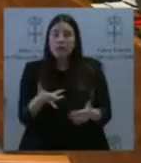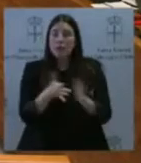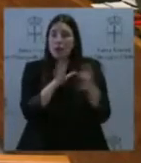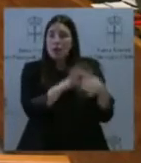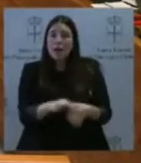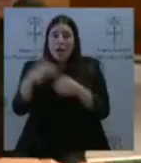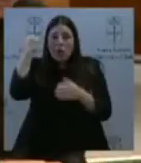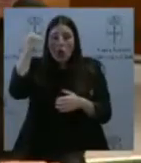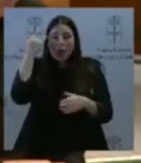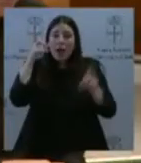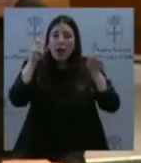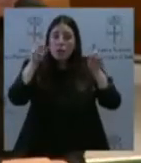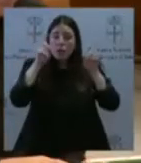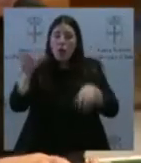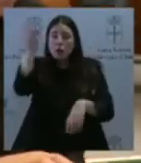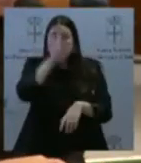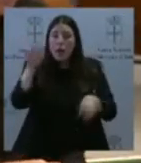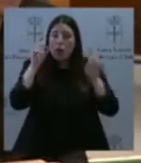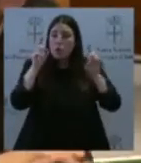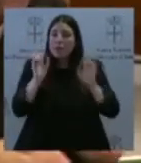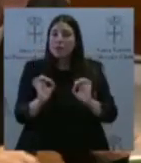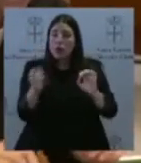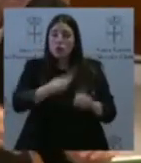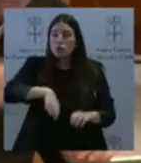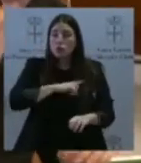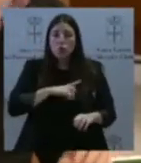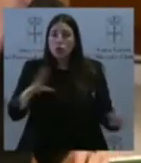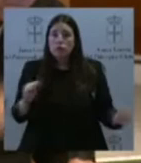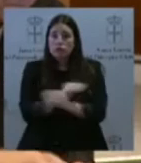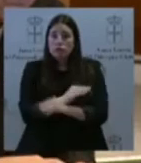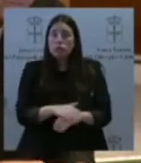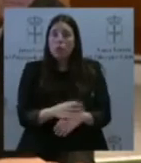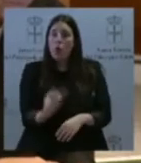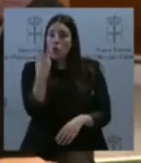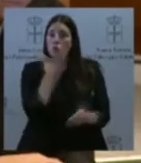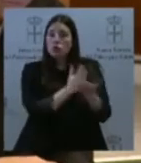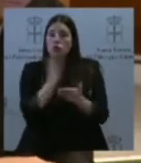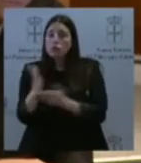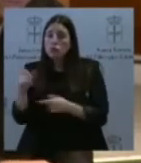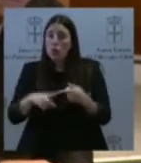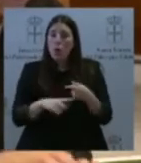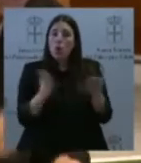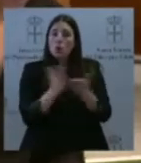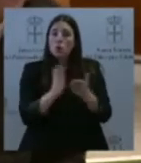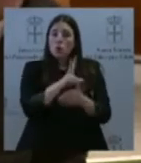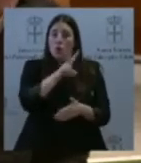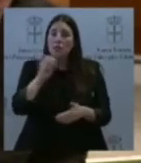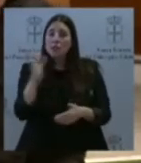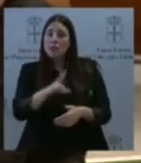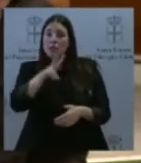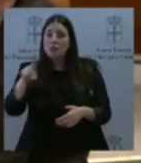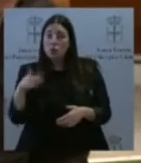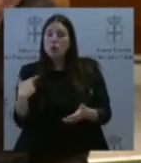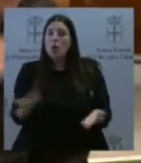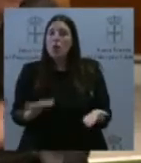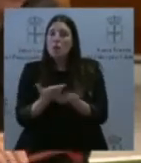ya vemos que no la compartimos. Dos cuestiones, señora consejera. En el curso 2021 se solicitó exactamente el mismo número de